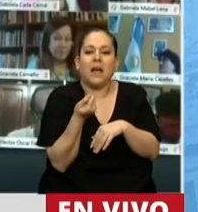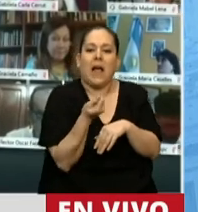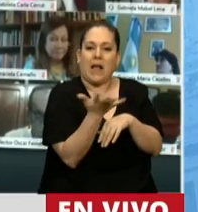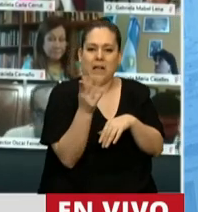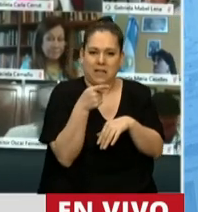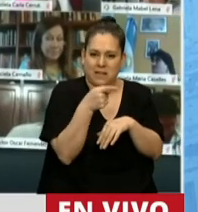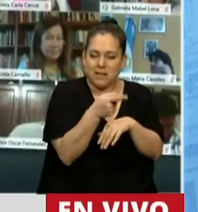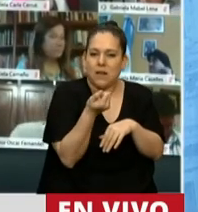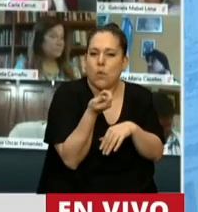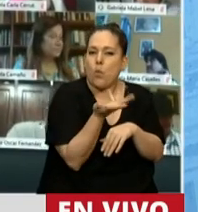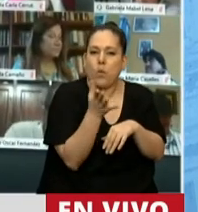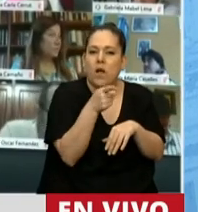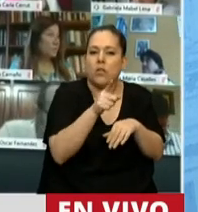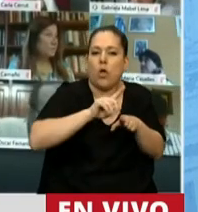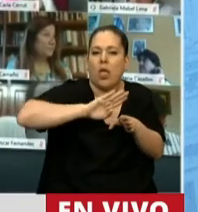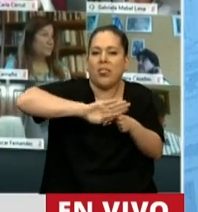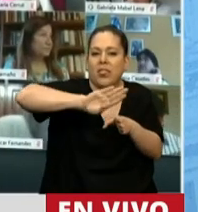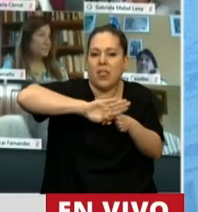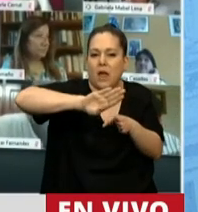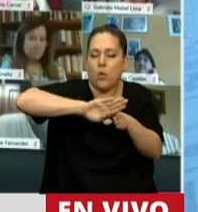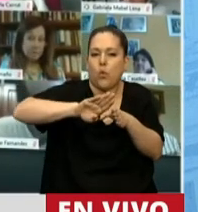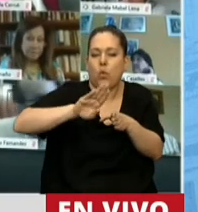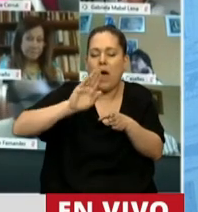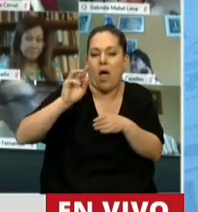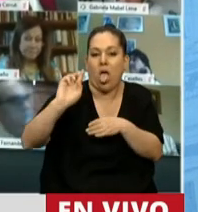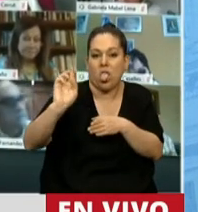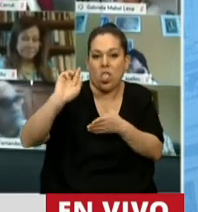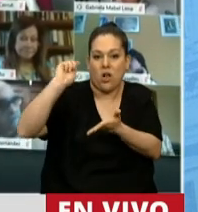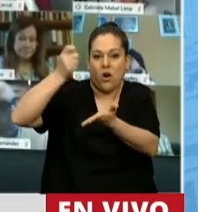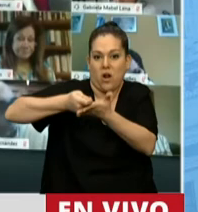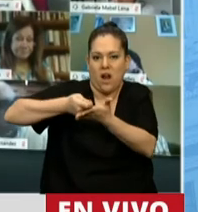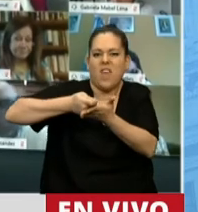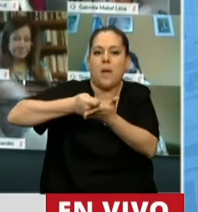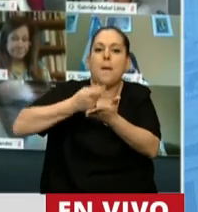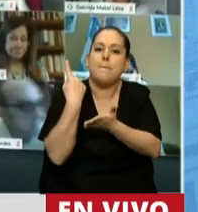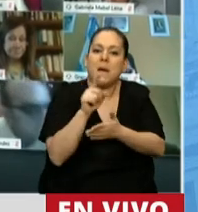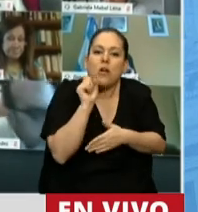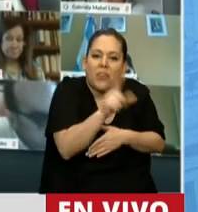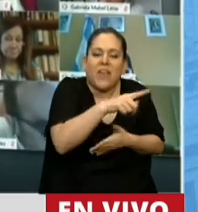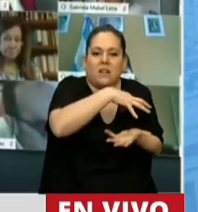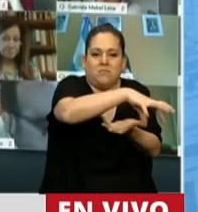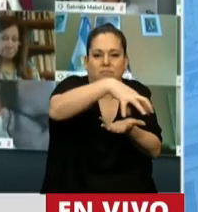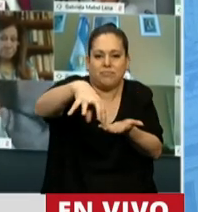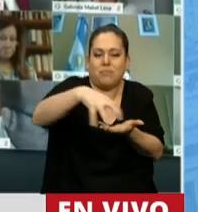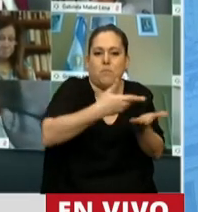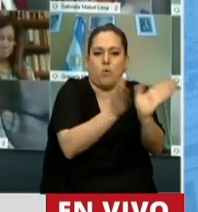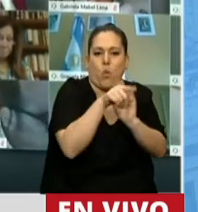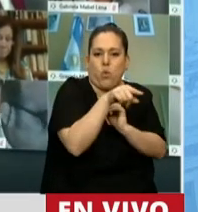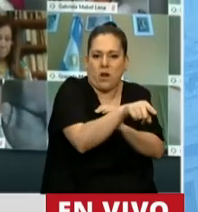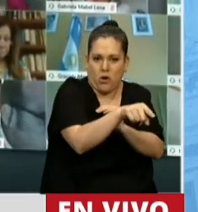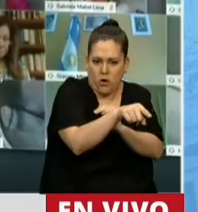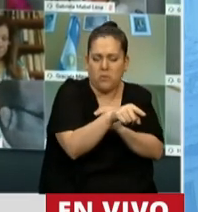cuantitativamente el endeudamiento en moneda extranjera por parte del sector público al futuro. Entiendo las